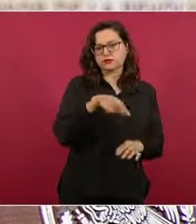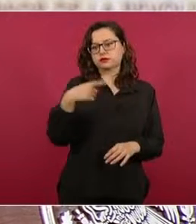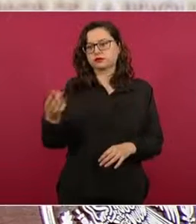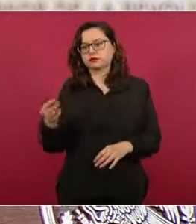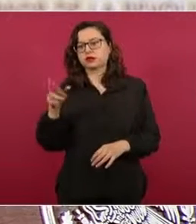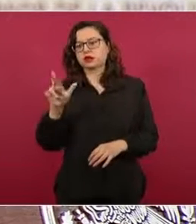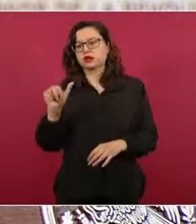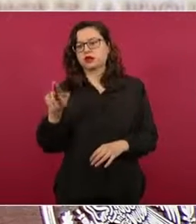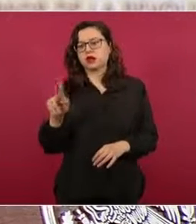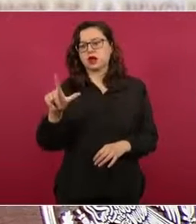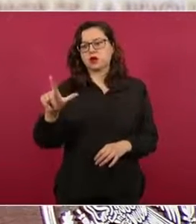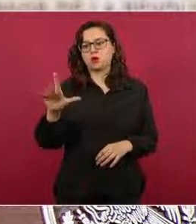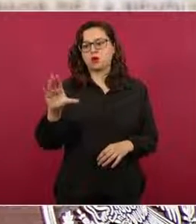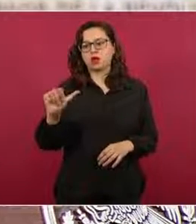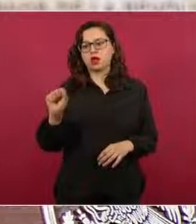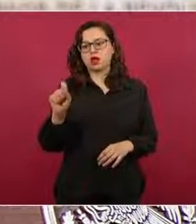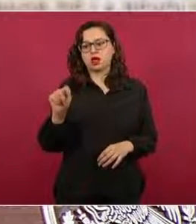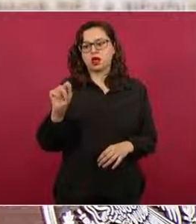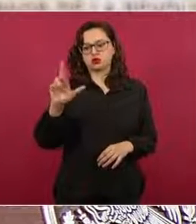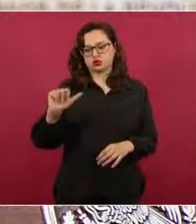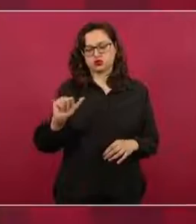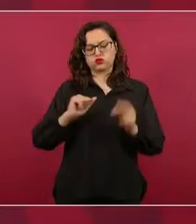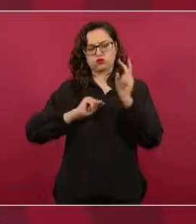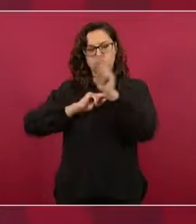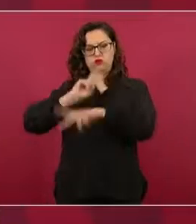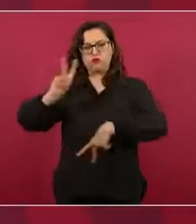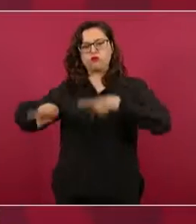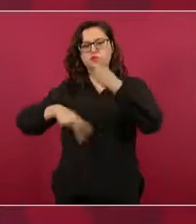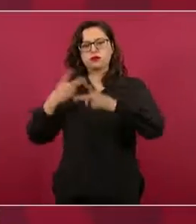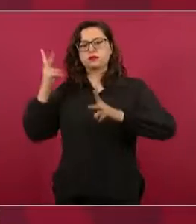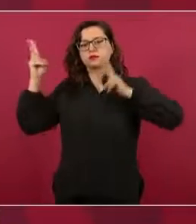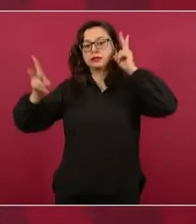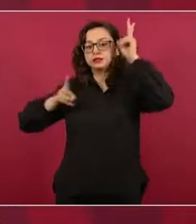Raúl Castro, estuvimos platicando.